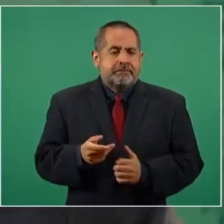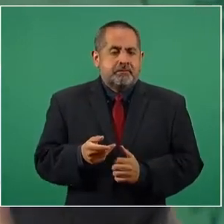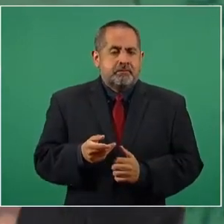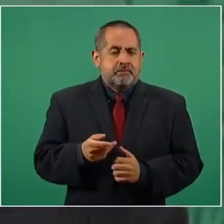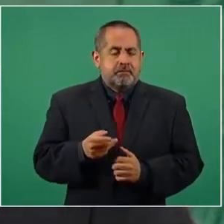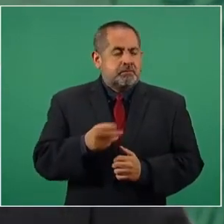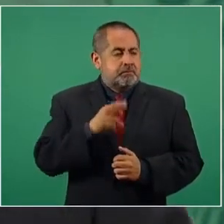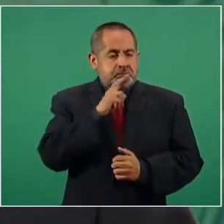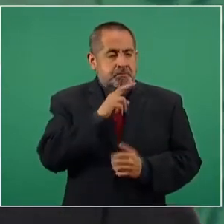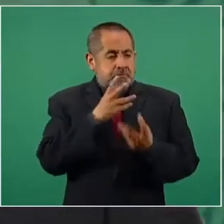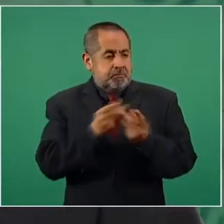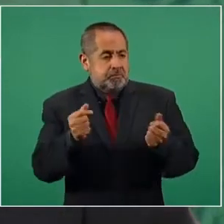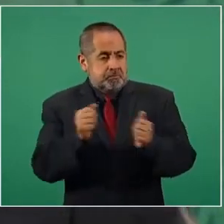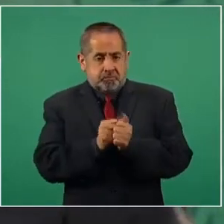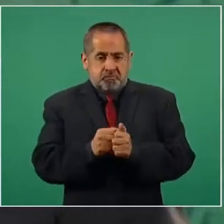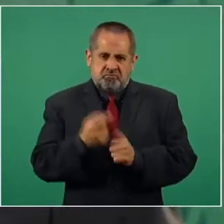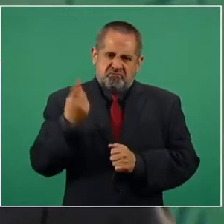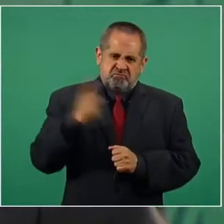se resuelva